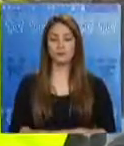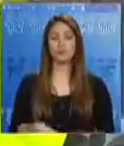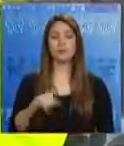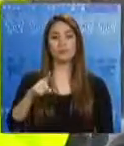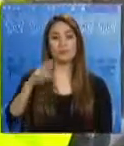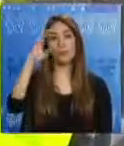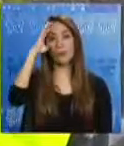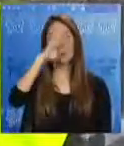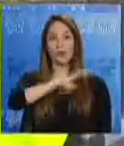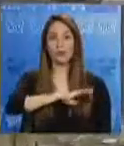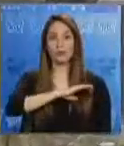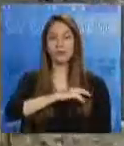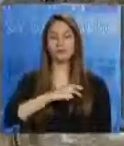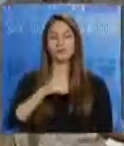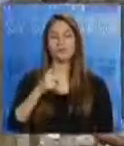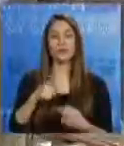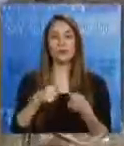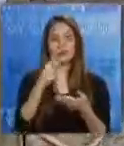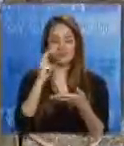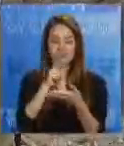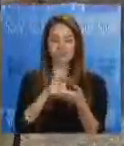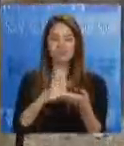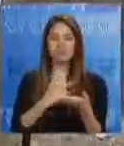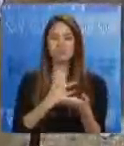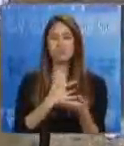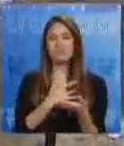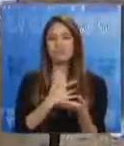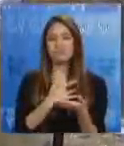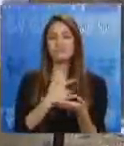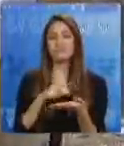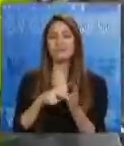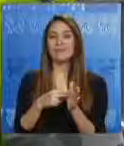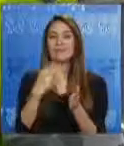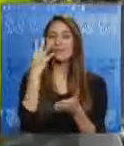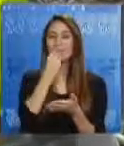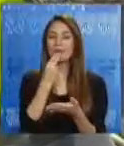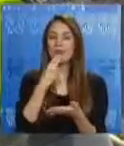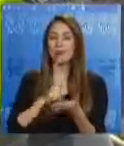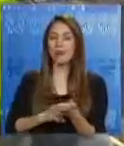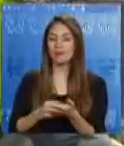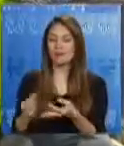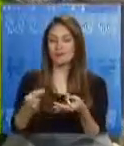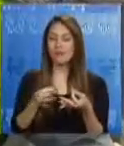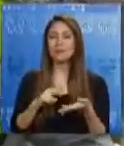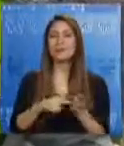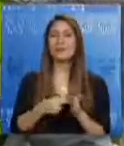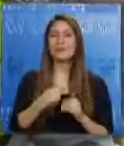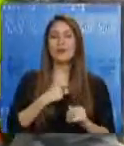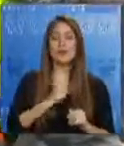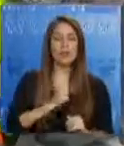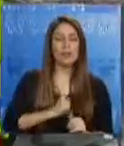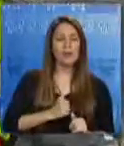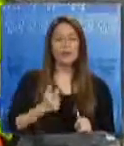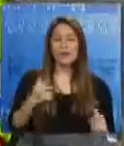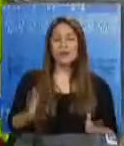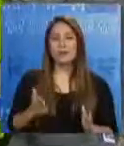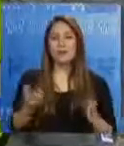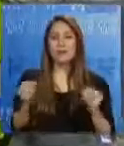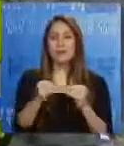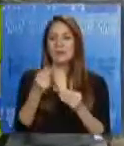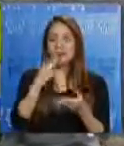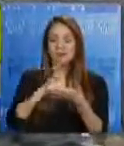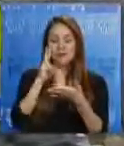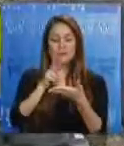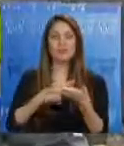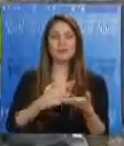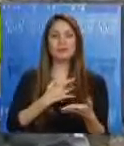Fuerza Policial, se sintió conmovido por el noble gesto. Es un aliento para seguir adelante y seguir brindando todos los servicios que están